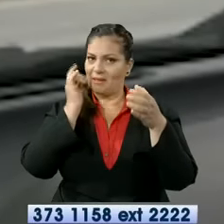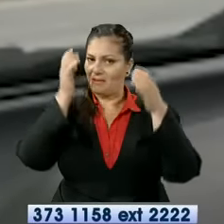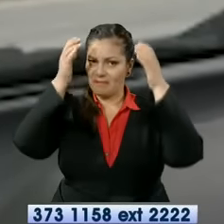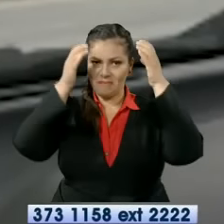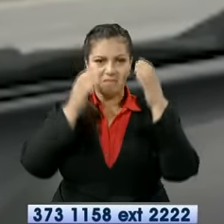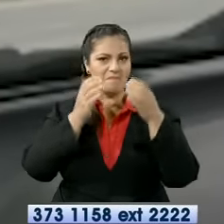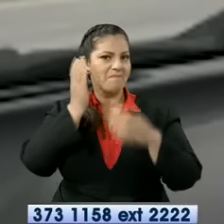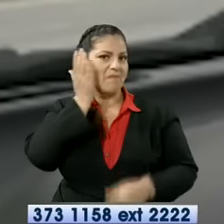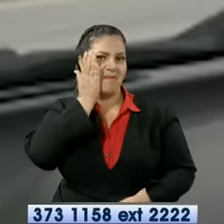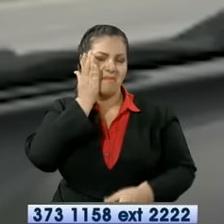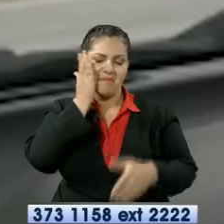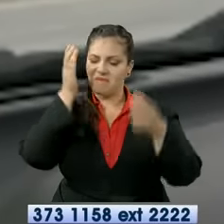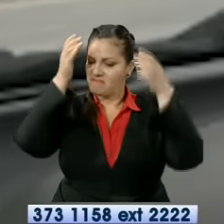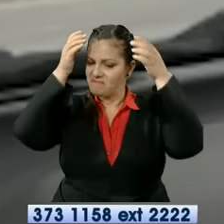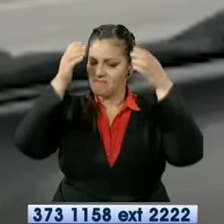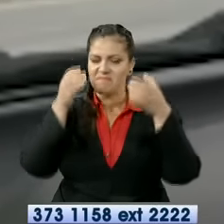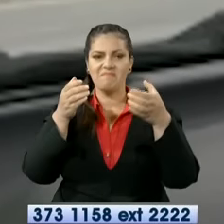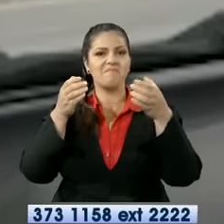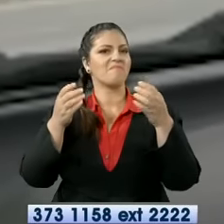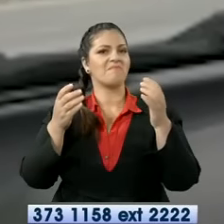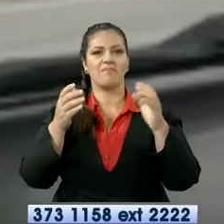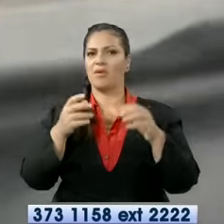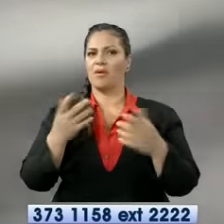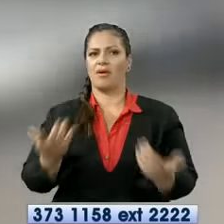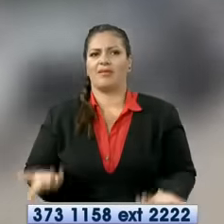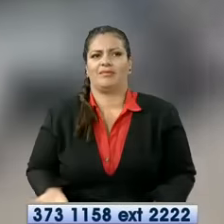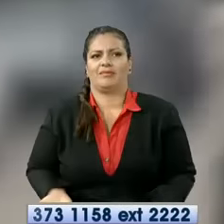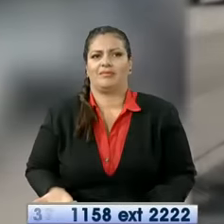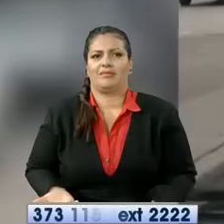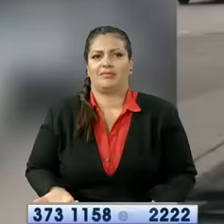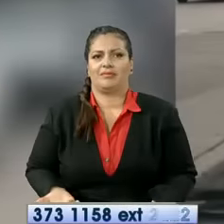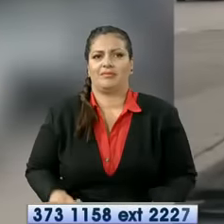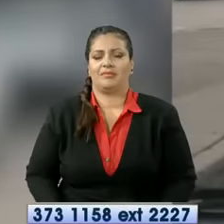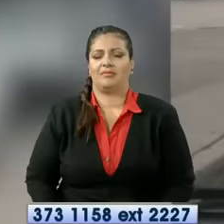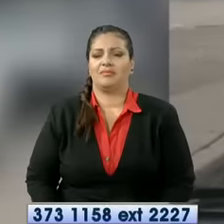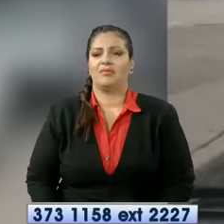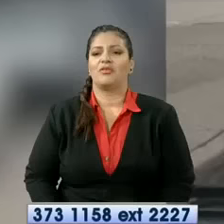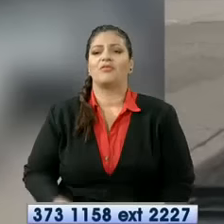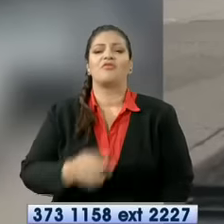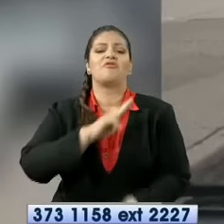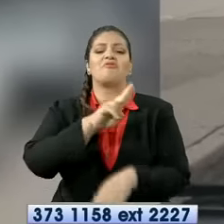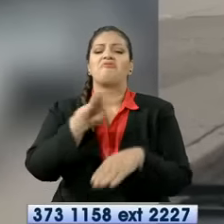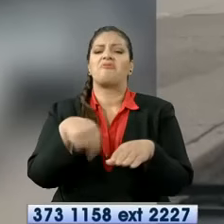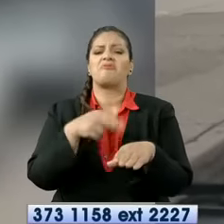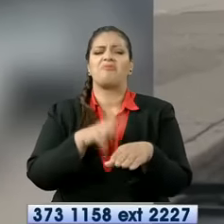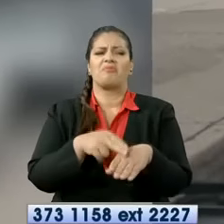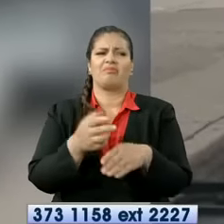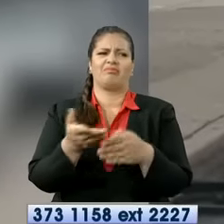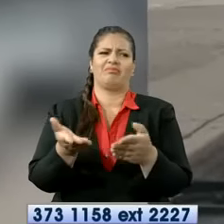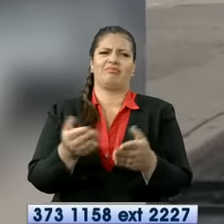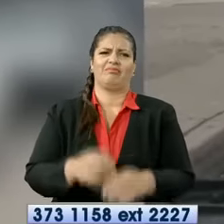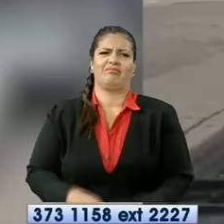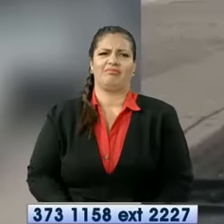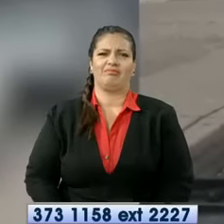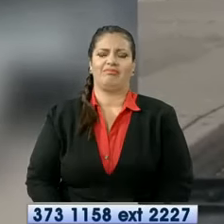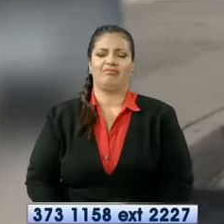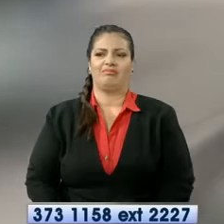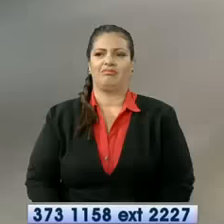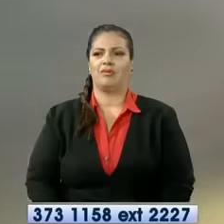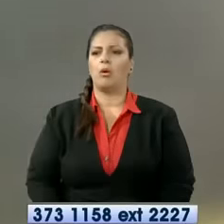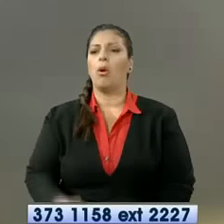casco. Mira, tres y cuatro en motocicleta. Así es normal, es recurrente. Aquí en la ciudad es normal. Por favor. Es una especie de ley. Sí. Es